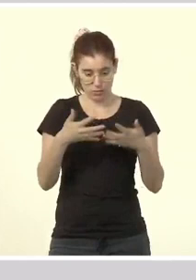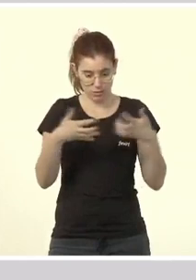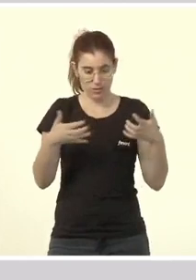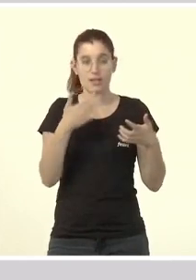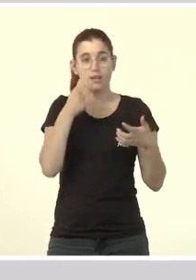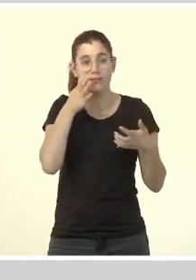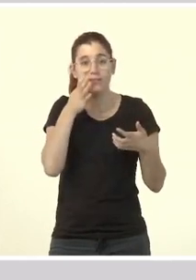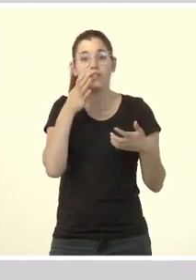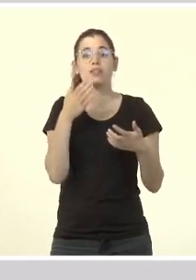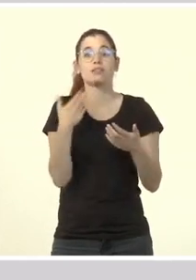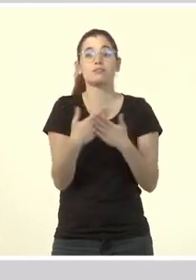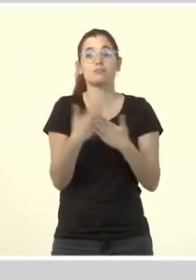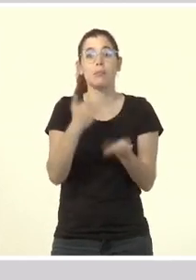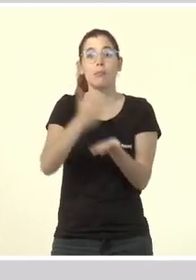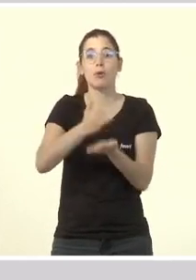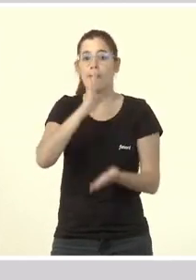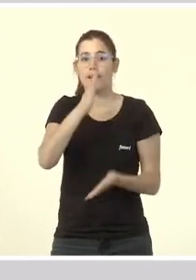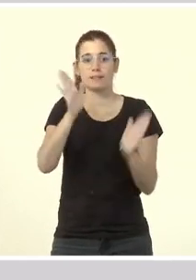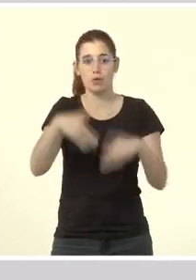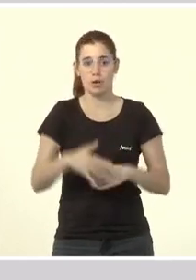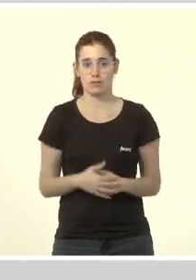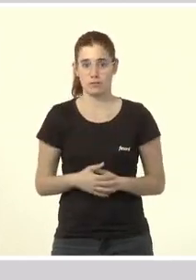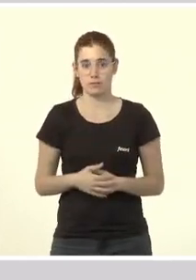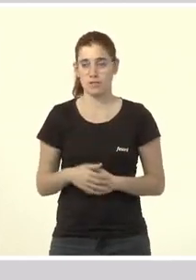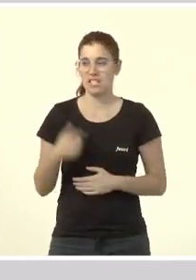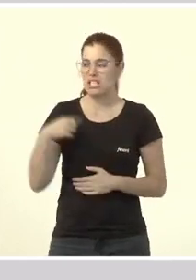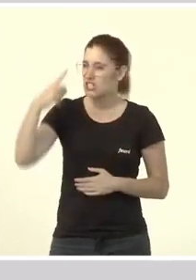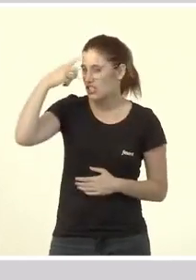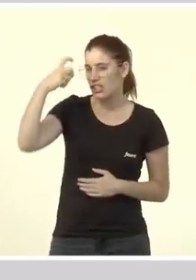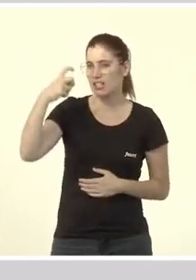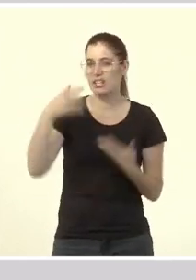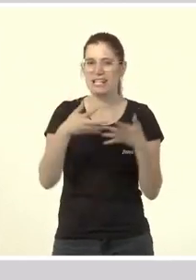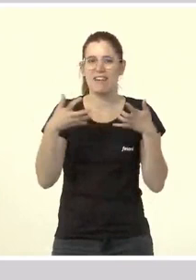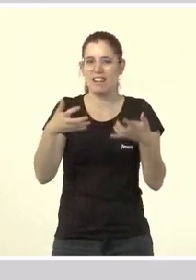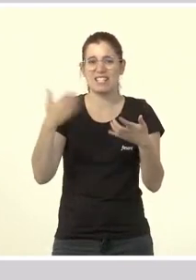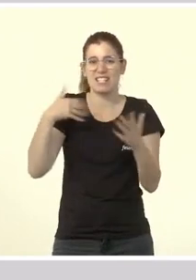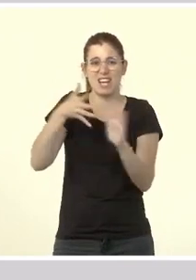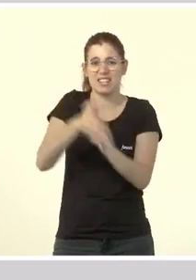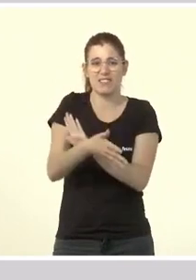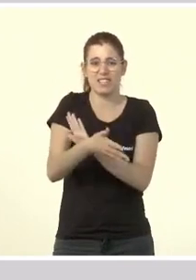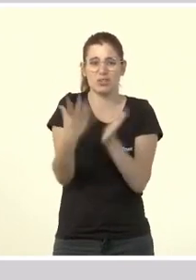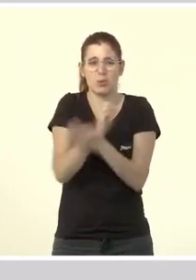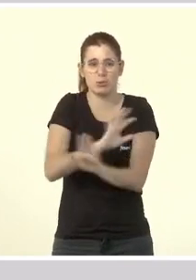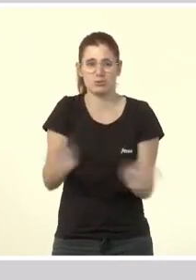es cierto que no existe prueba directa. Yo creo que es la frase que definece el auto.